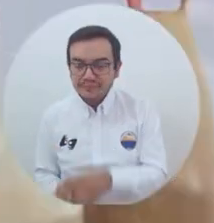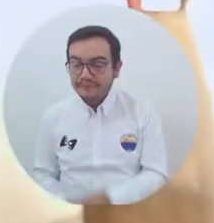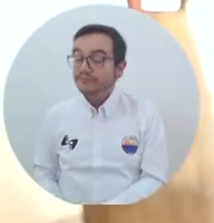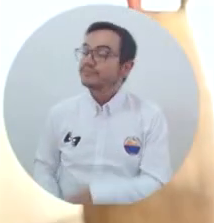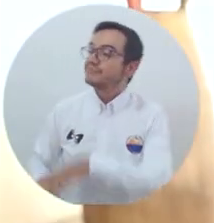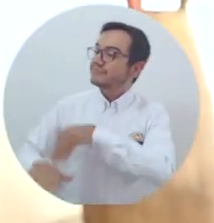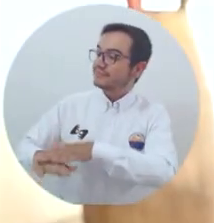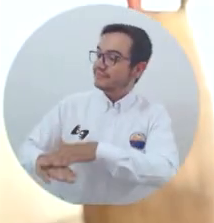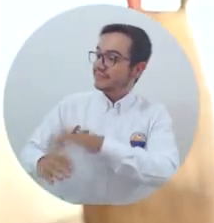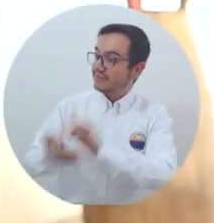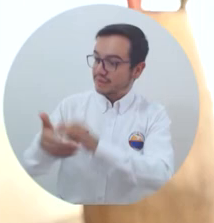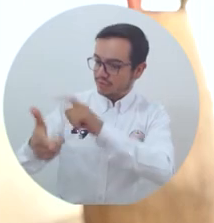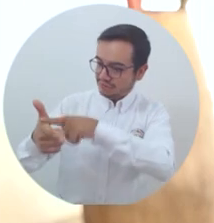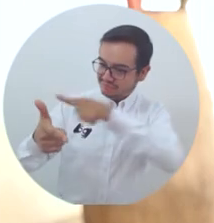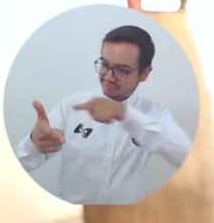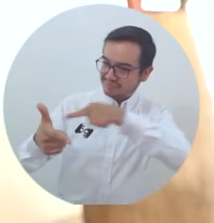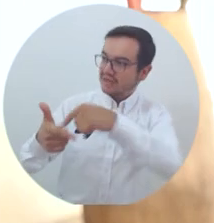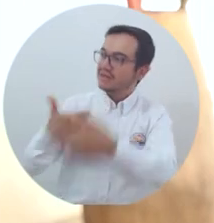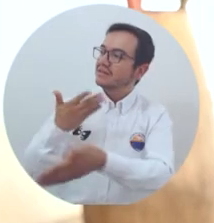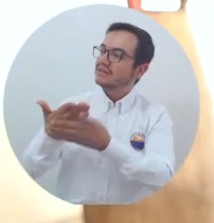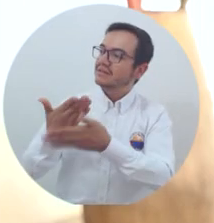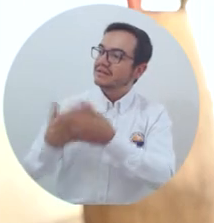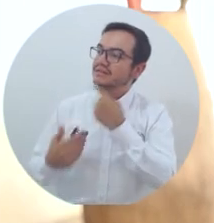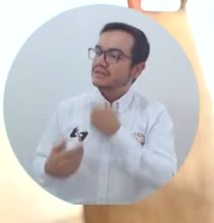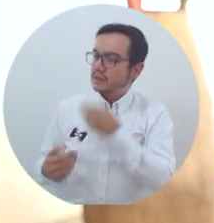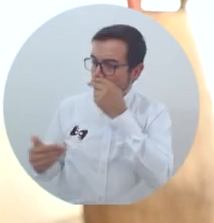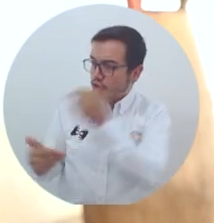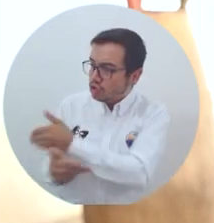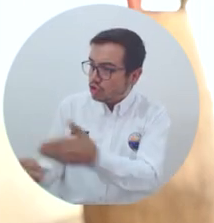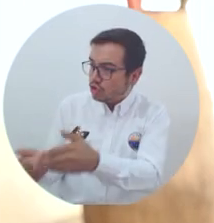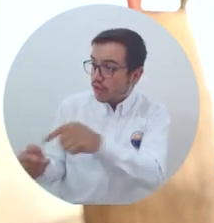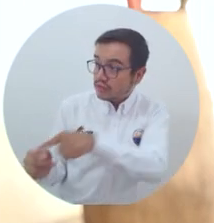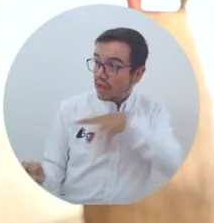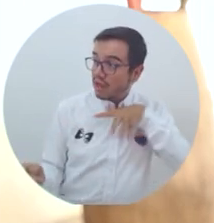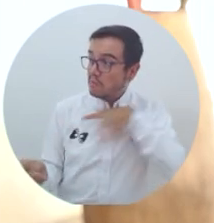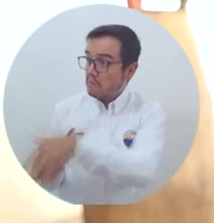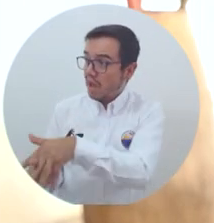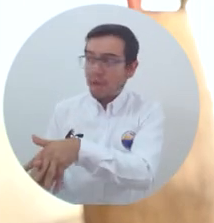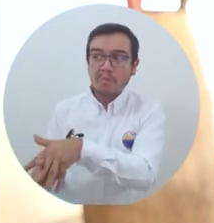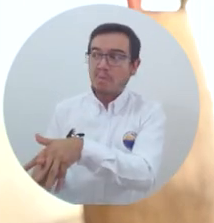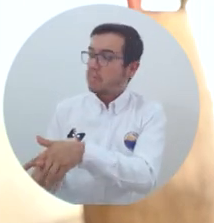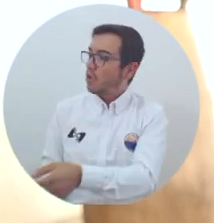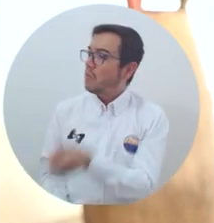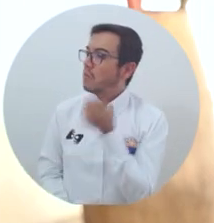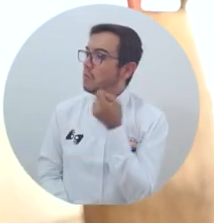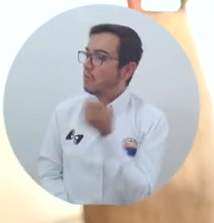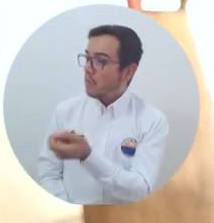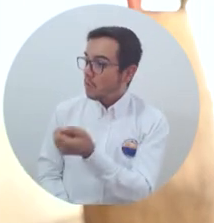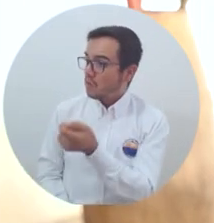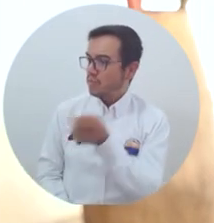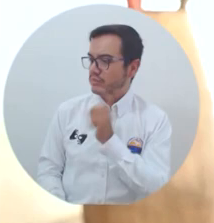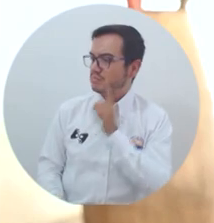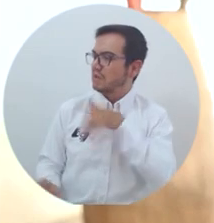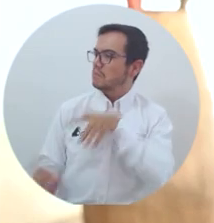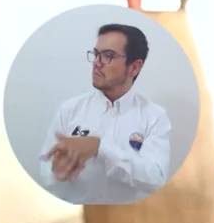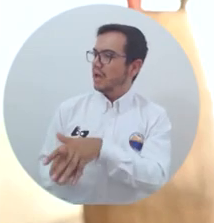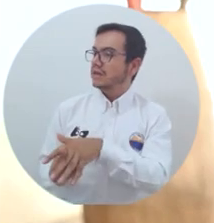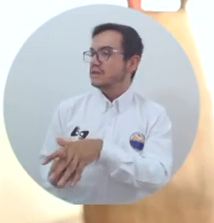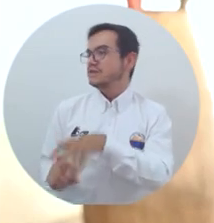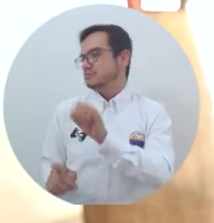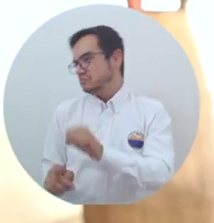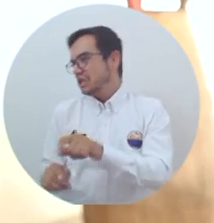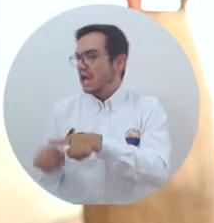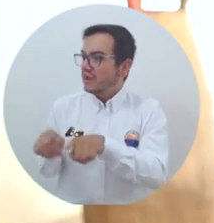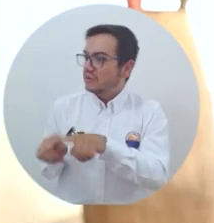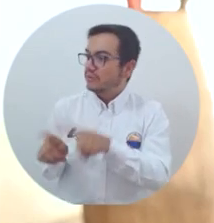Hay unos estudios, efectivamente, que reportan que los niños tienen menores problemas a la hora de sufrir